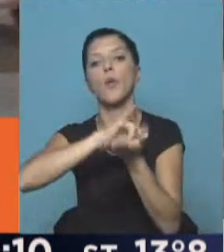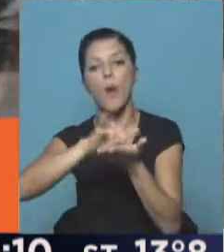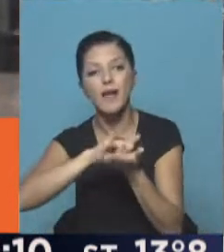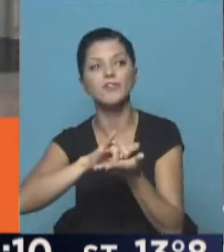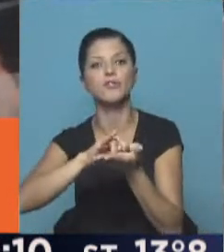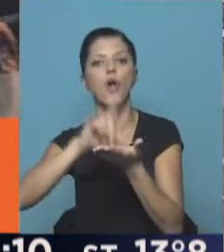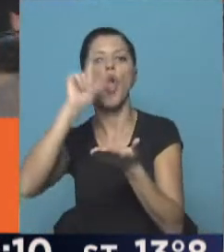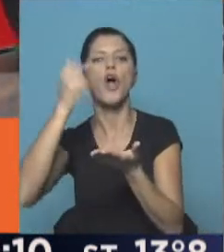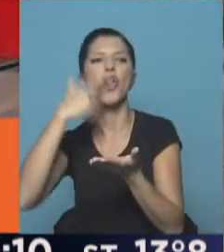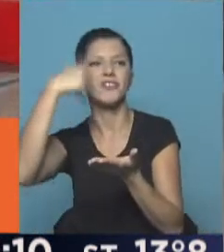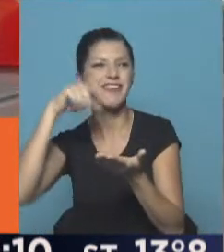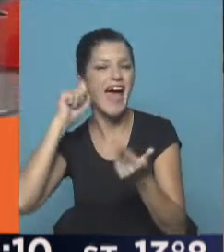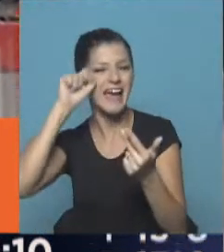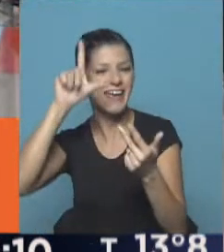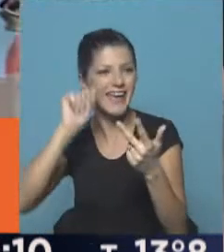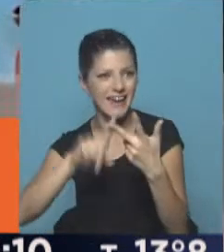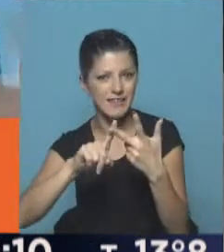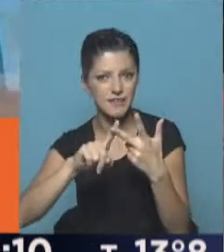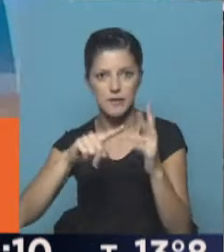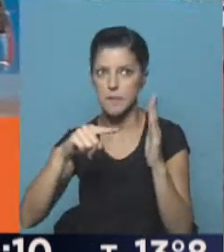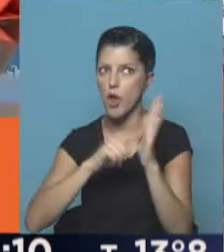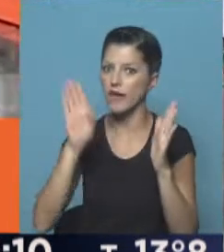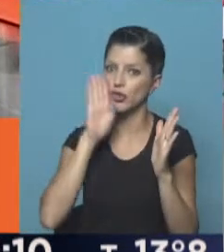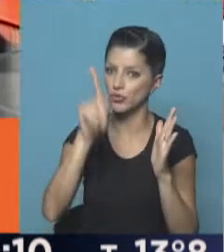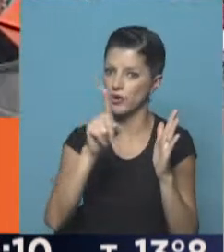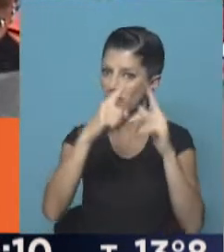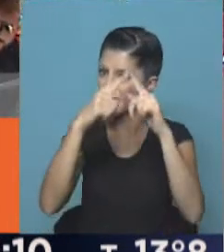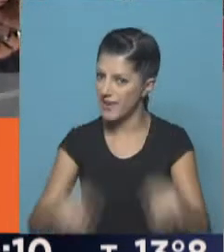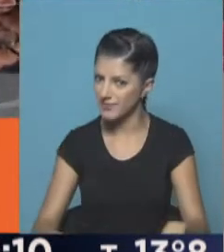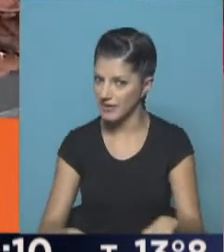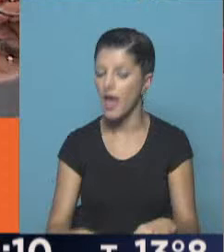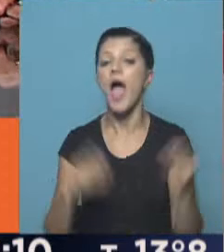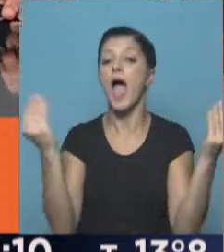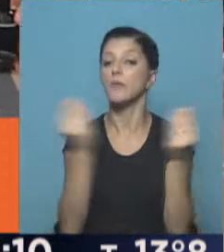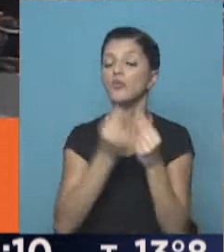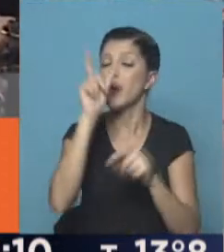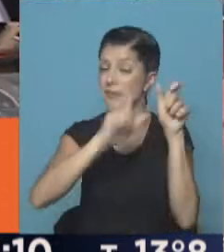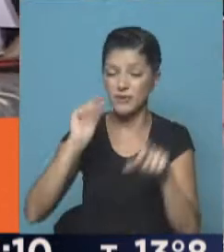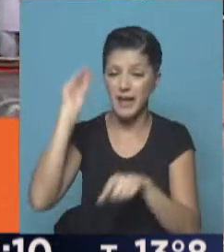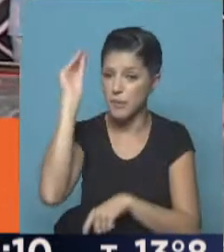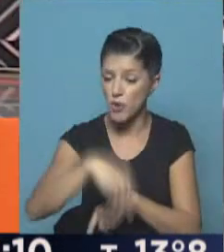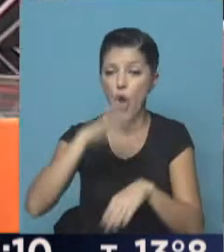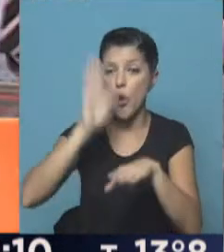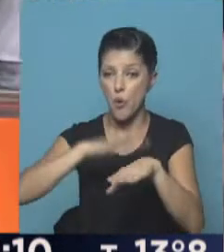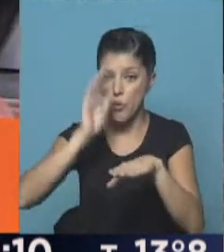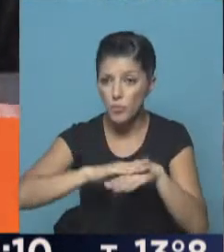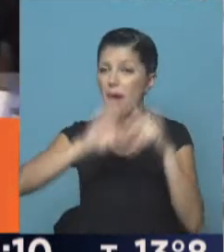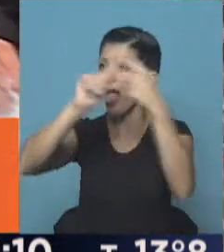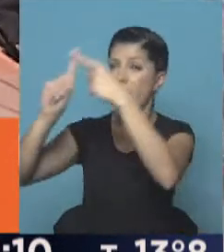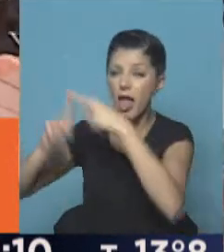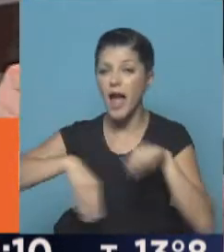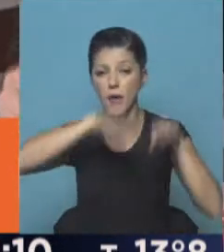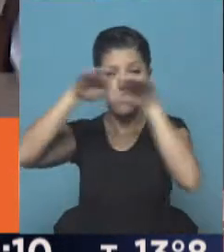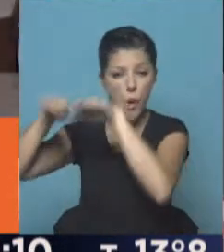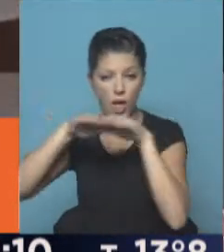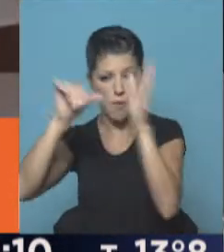Unidos. Conociendo Estados Unidos profundamente, hay grandes perdedores de la globalización. Y un segmento no menor